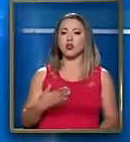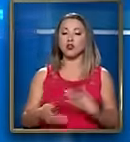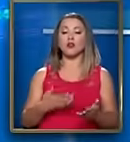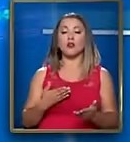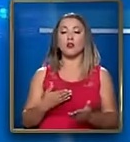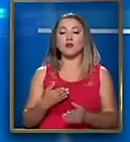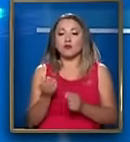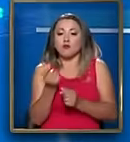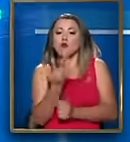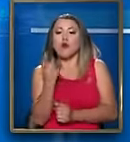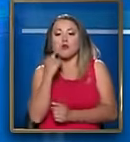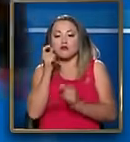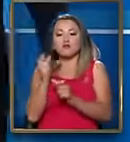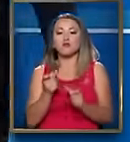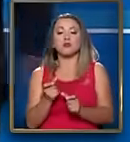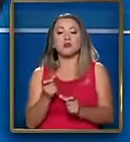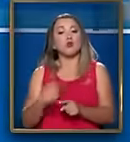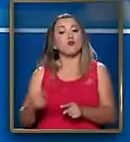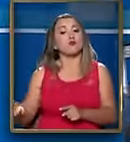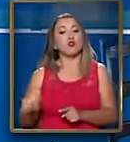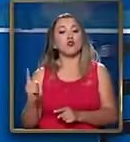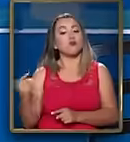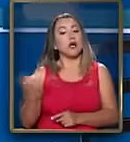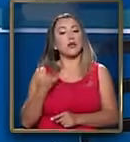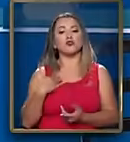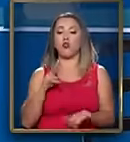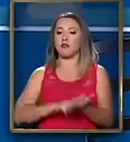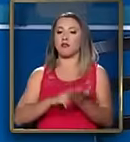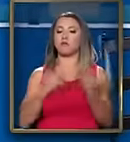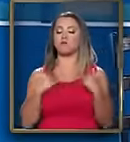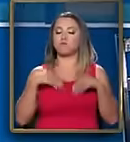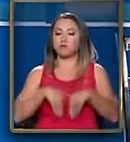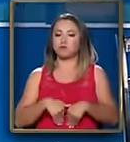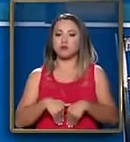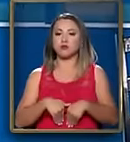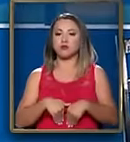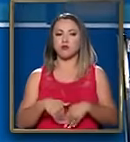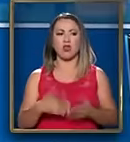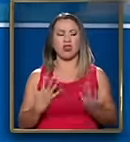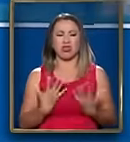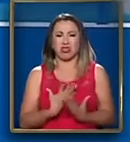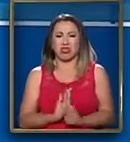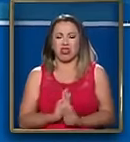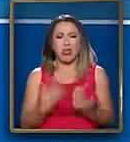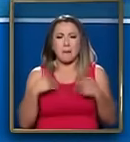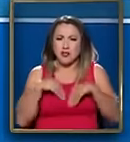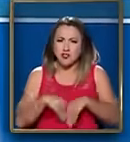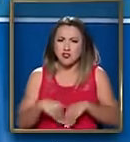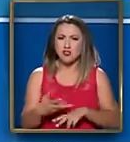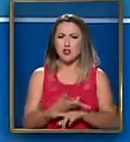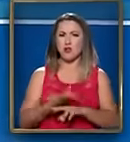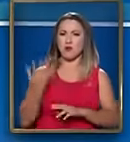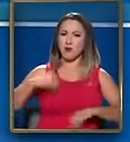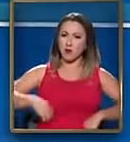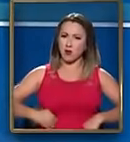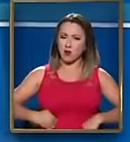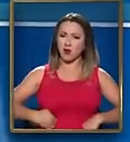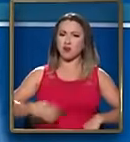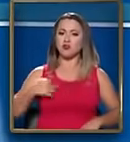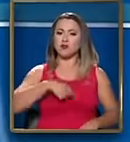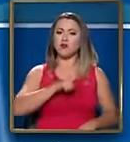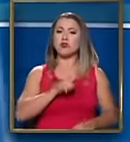controlada. Y si tú no me regalas un iPhone, yo voy a caer en depresión. Depresión, pobreón. Y uno que se atiende